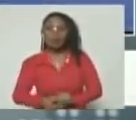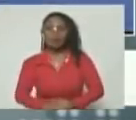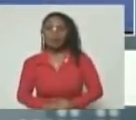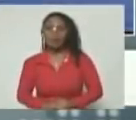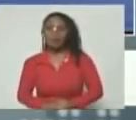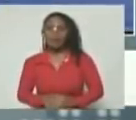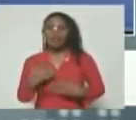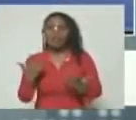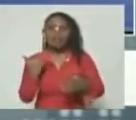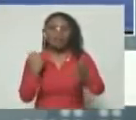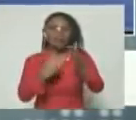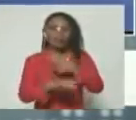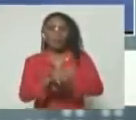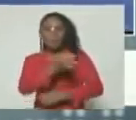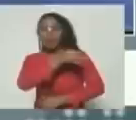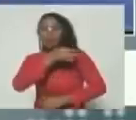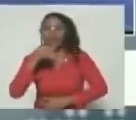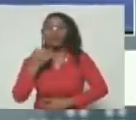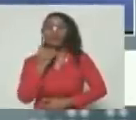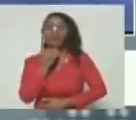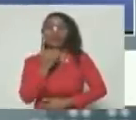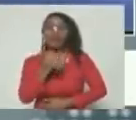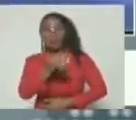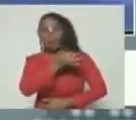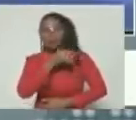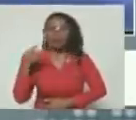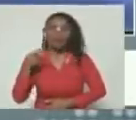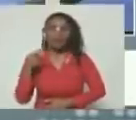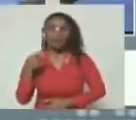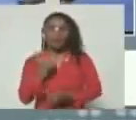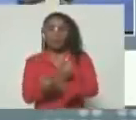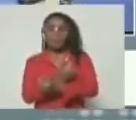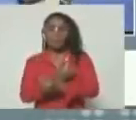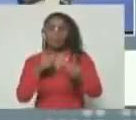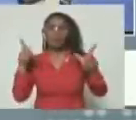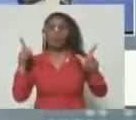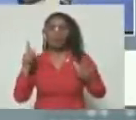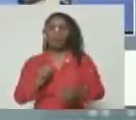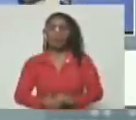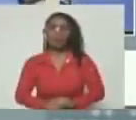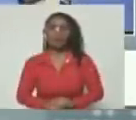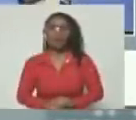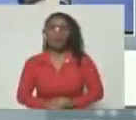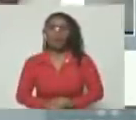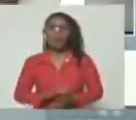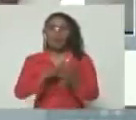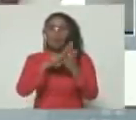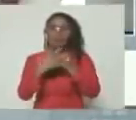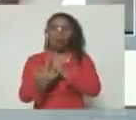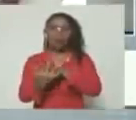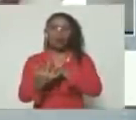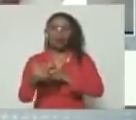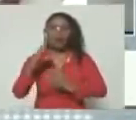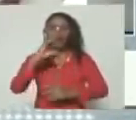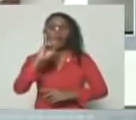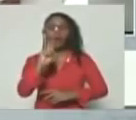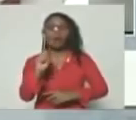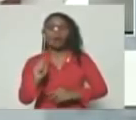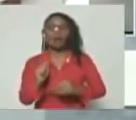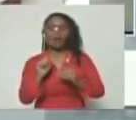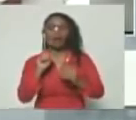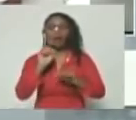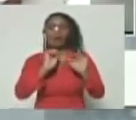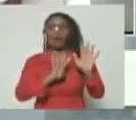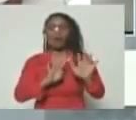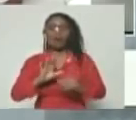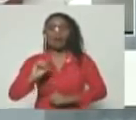que salió casi a la perfección diría yo, de liberación de los barrios de la Cota 905 y todos